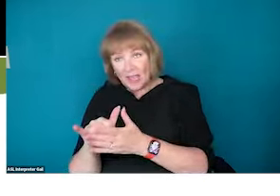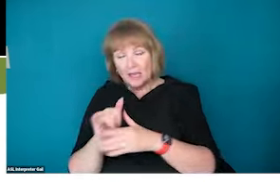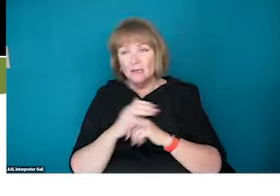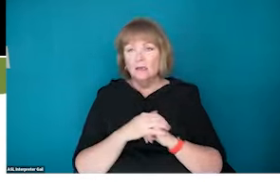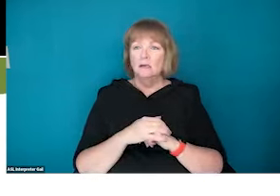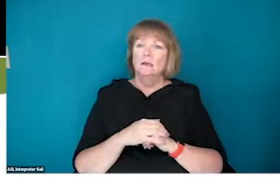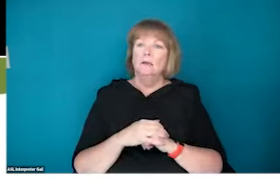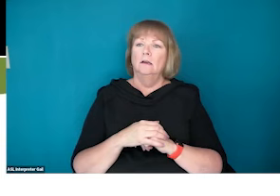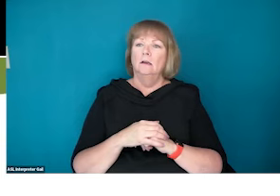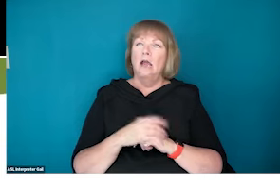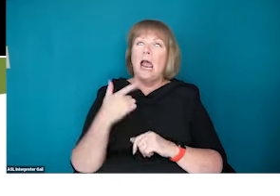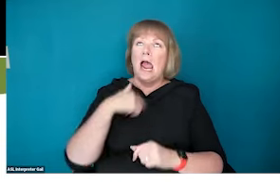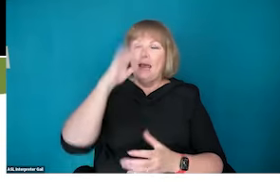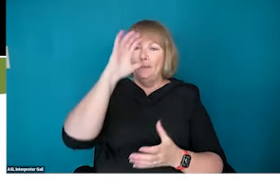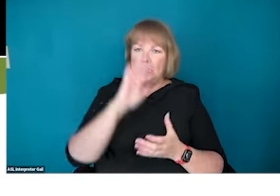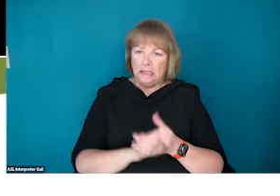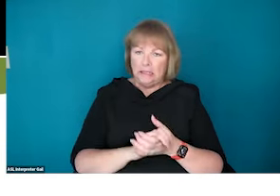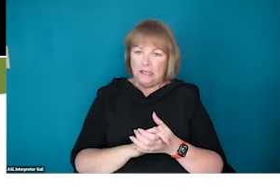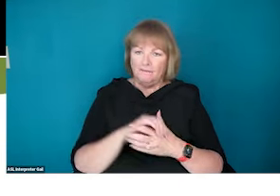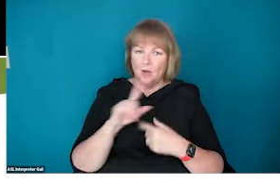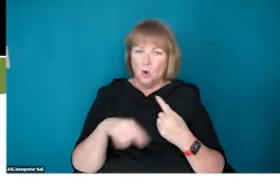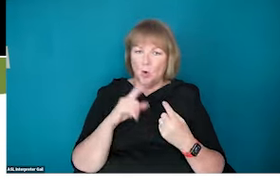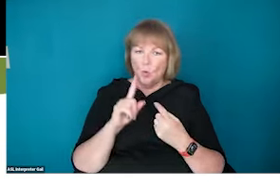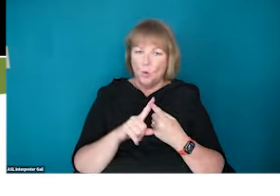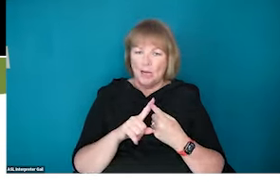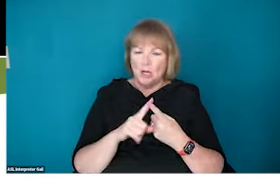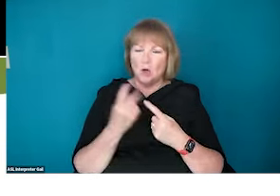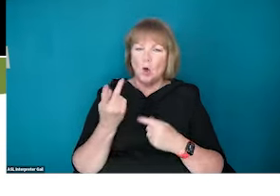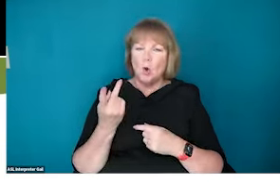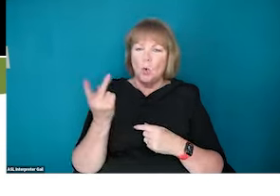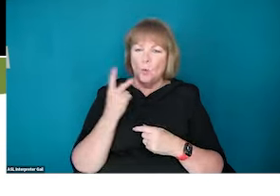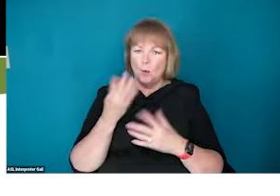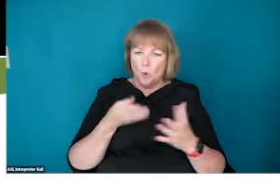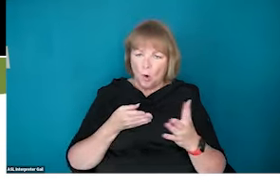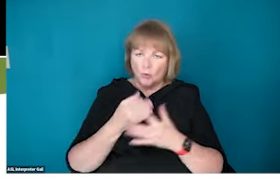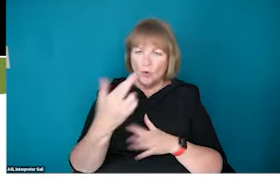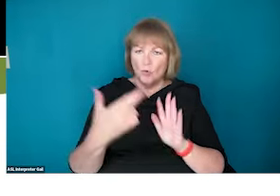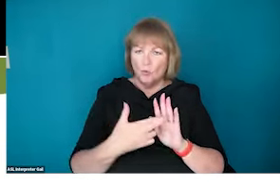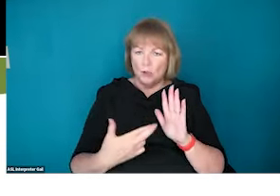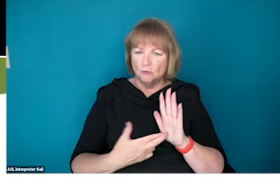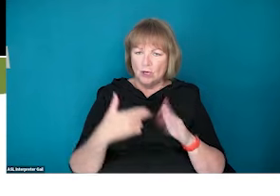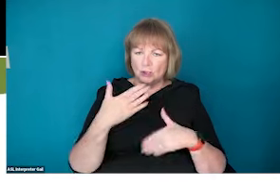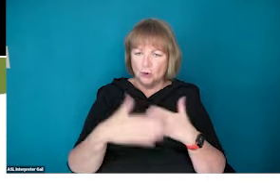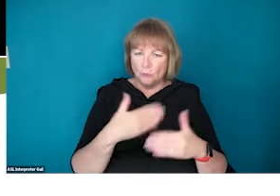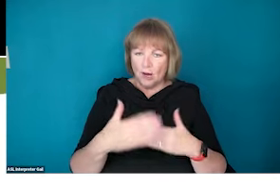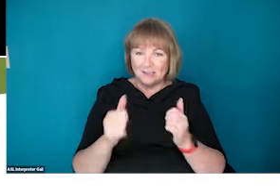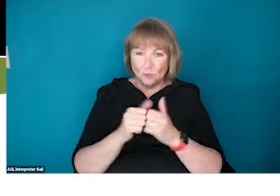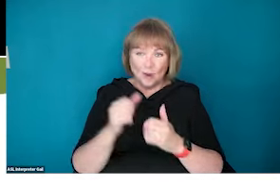les preguntaron a mis padres si yo era capaz de manejar mi propio dinero